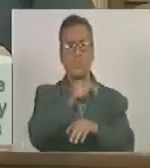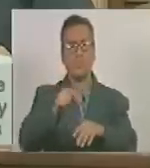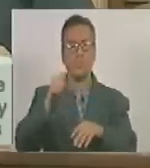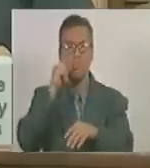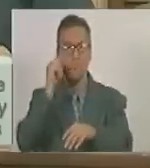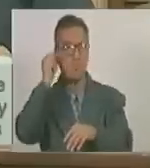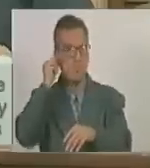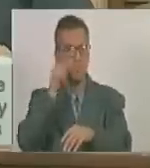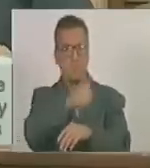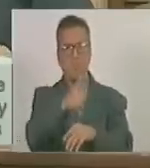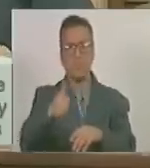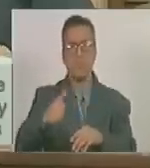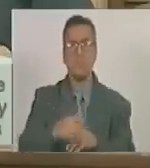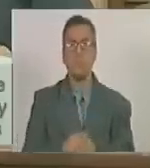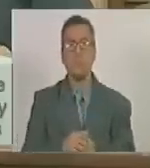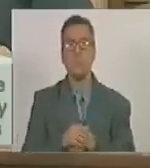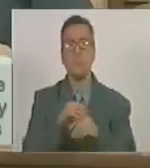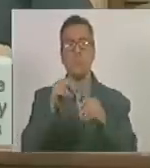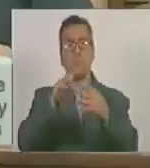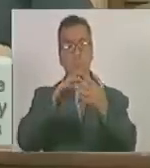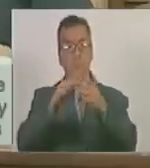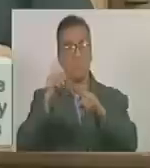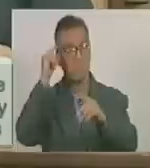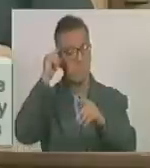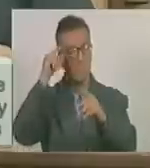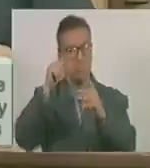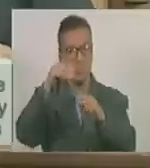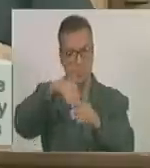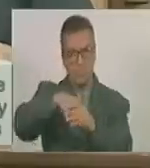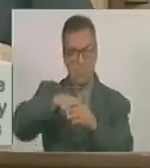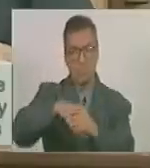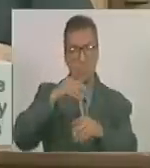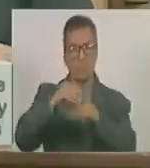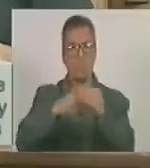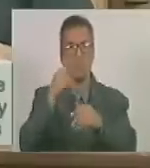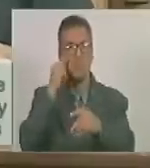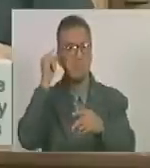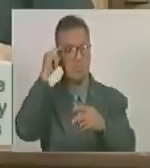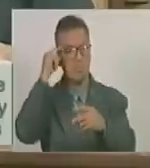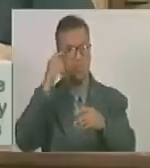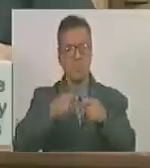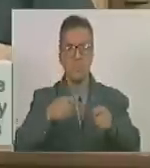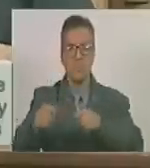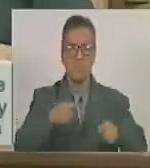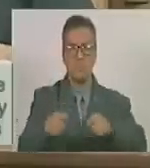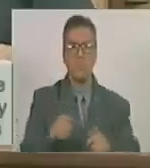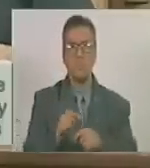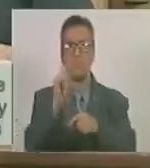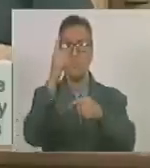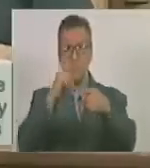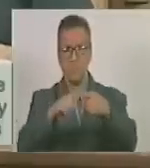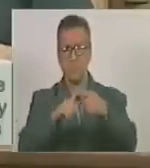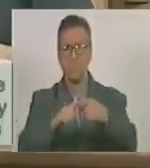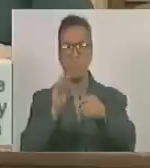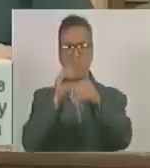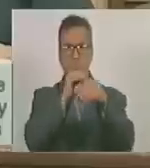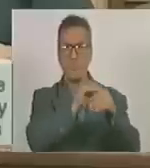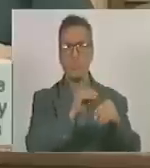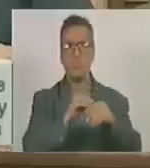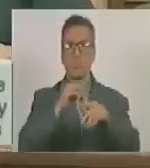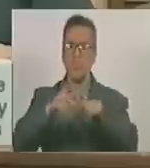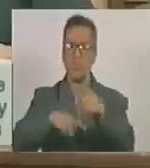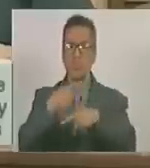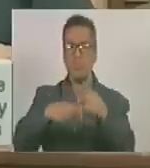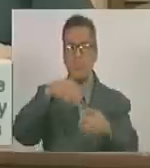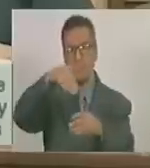Ciudadanos respectivamente. El cronograma electoral comprende las siguientes actividades. 1. Convocatoria al